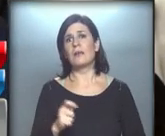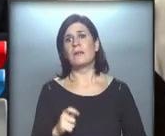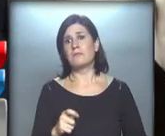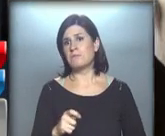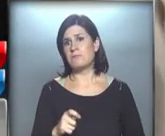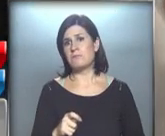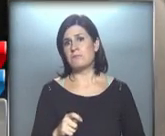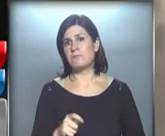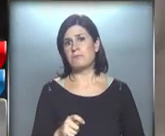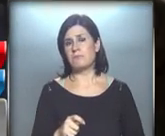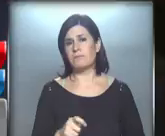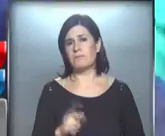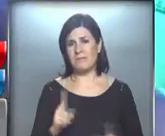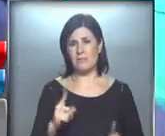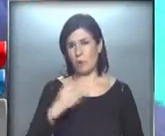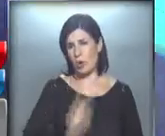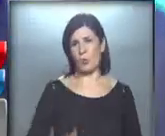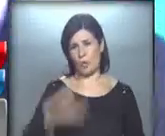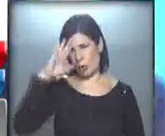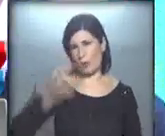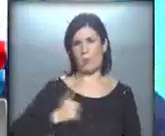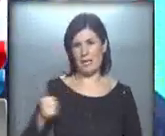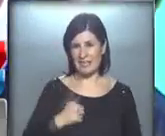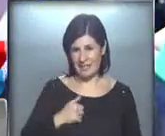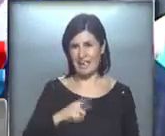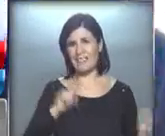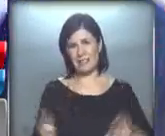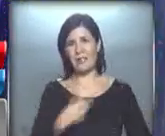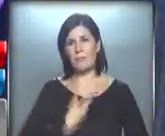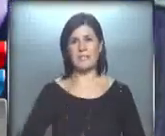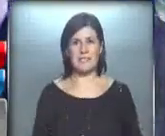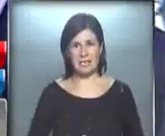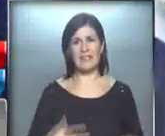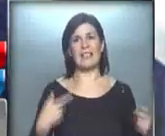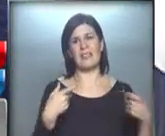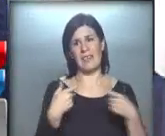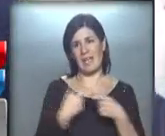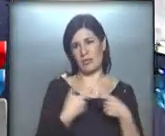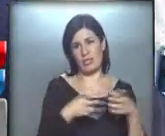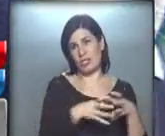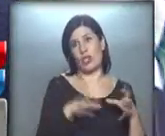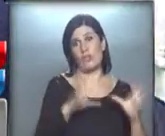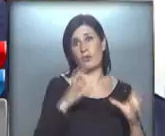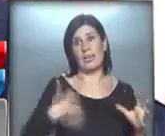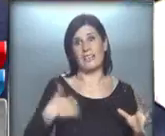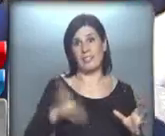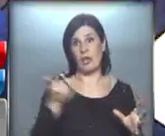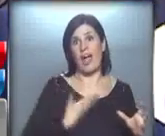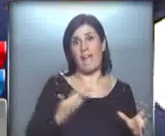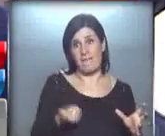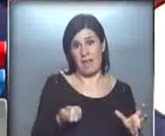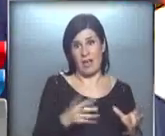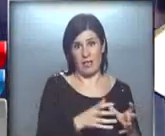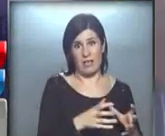durante la dictadura cívico-militar como presidente de la Asociación del Fútbol Argentino, cargo que ocupó